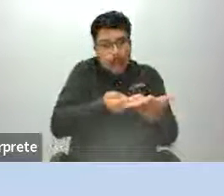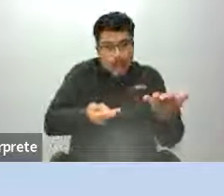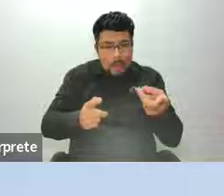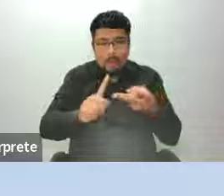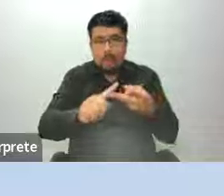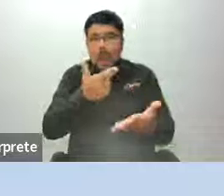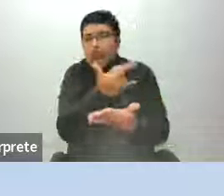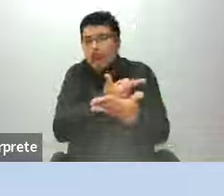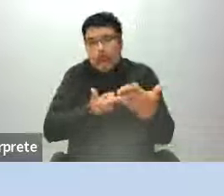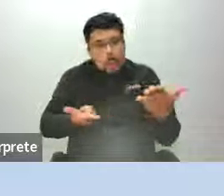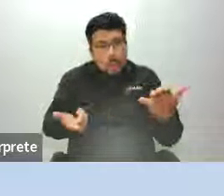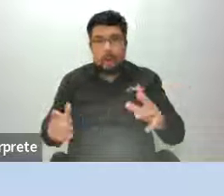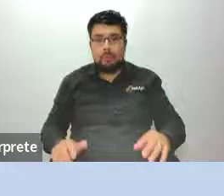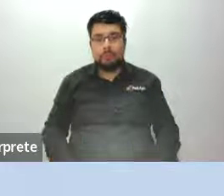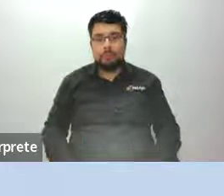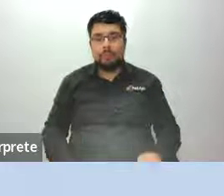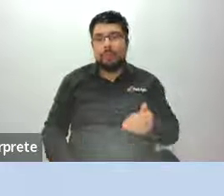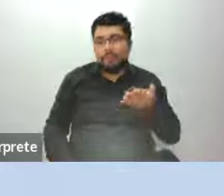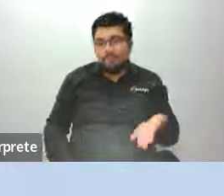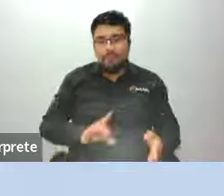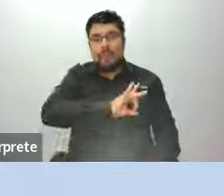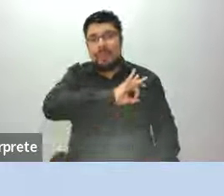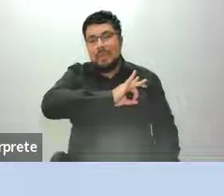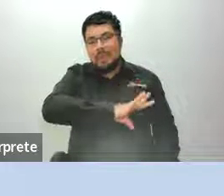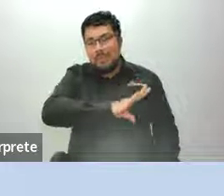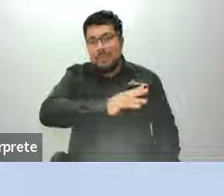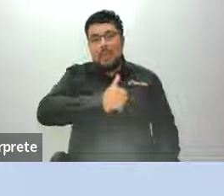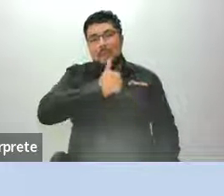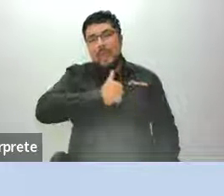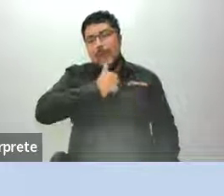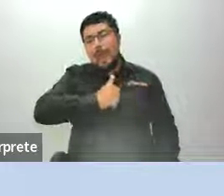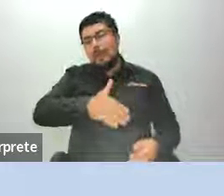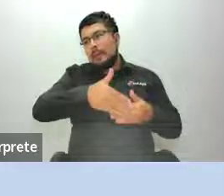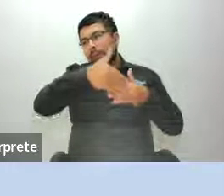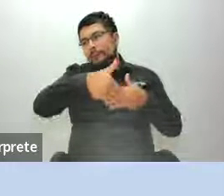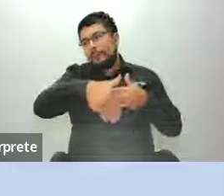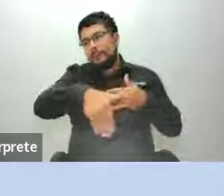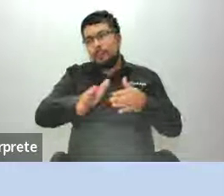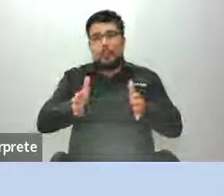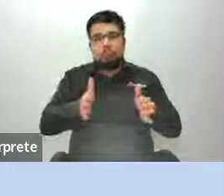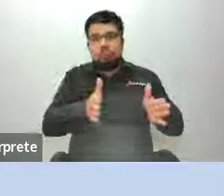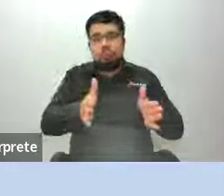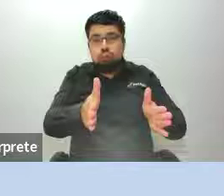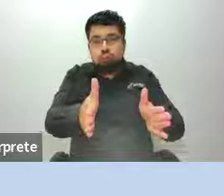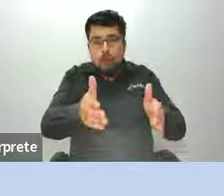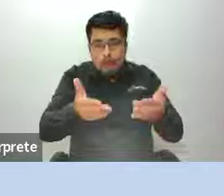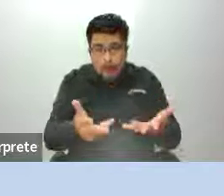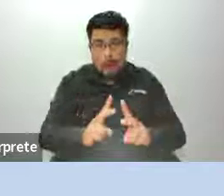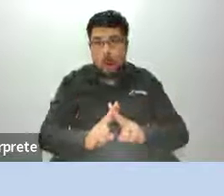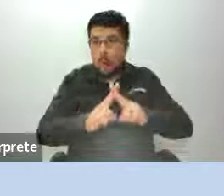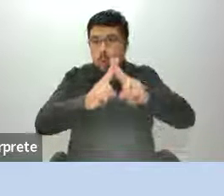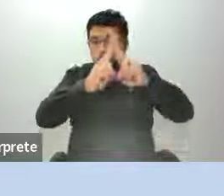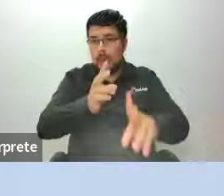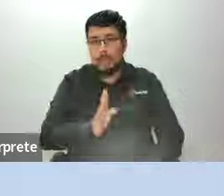literatura. Y aunque en Chile nos falta todavía mucho camino para seguir construyendo sobre eso, hay también